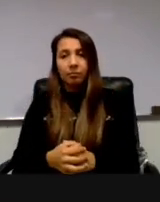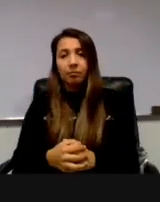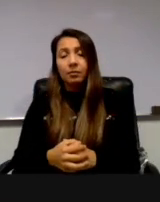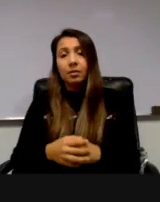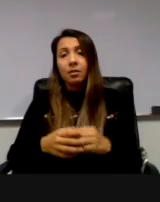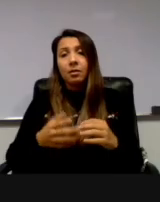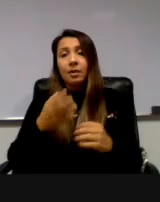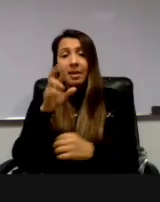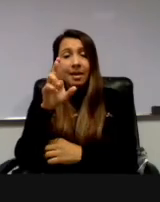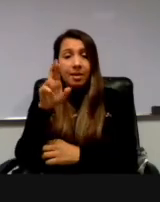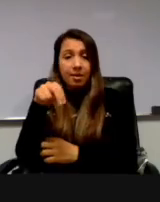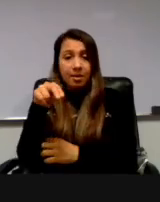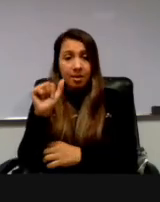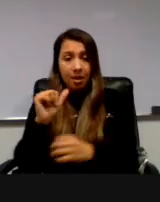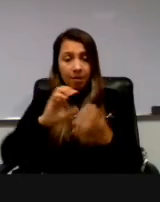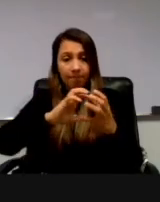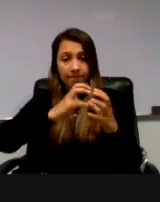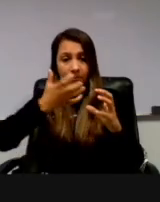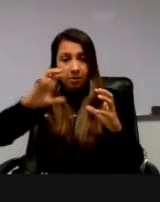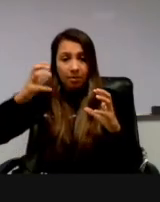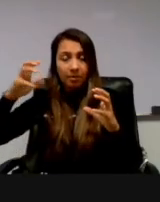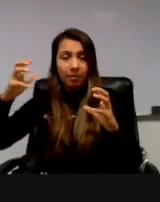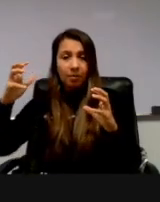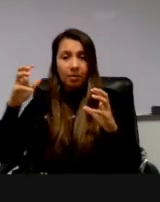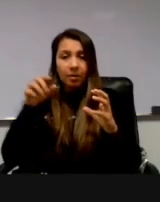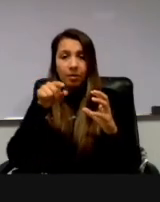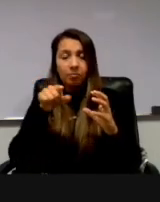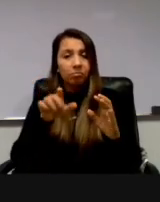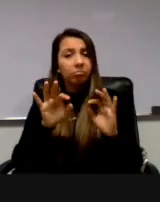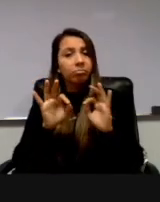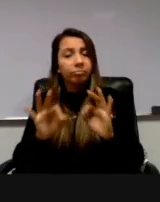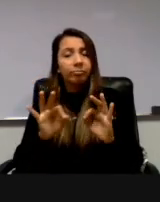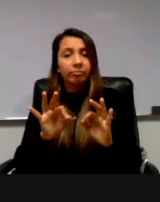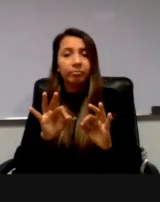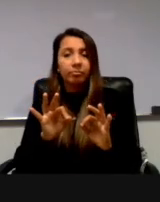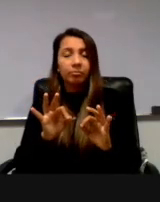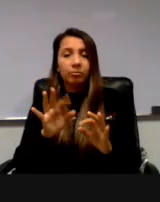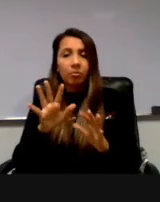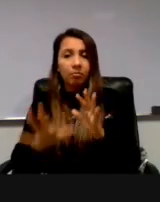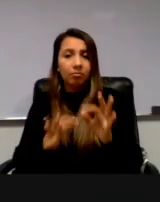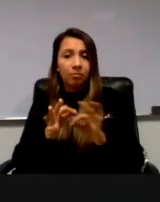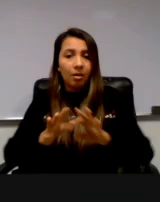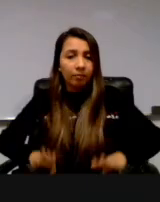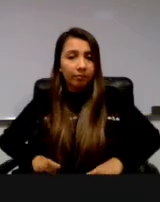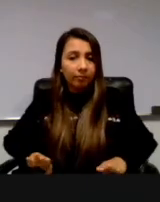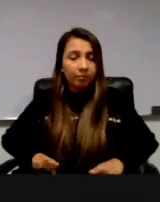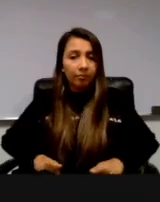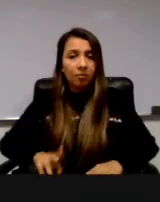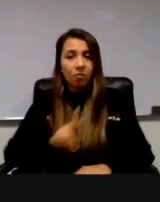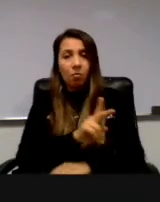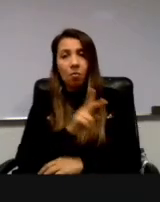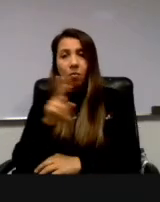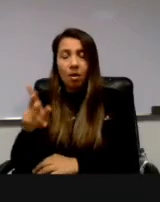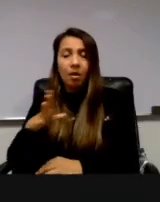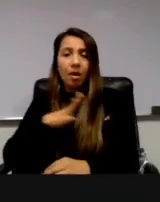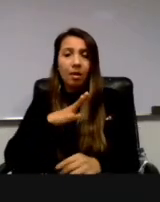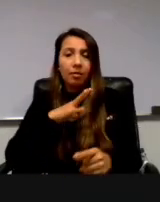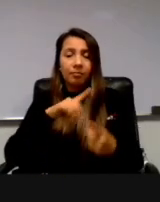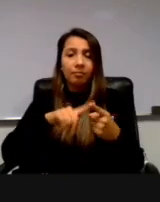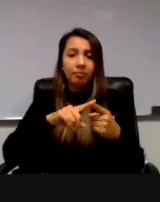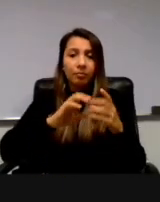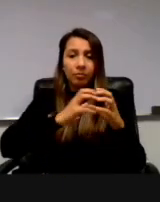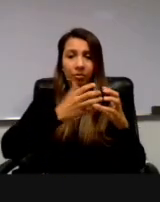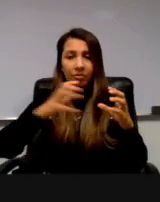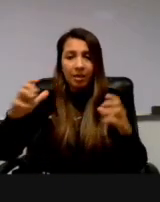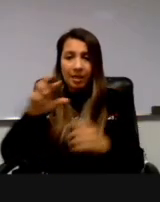La molécula del RNA pues cumple de alguna manera con estas características, porque por un lado la molécula de